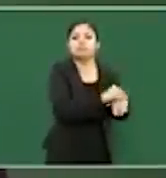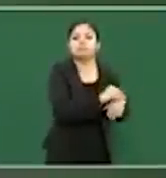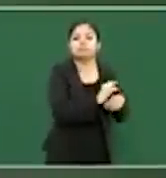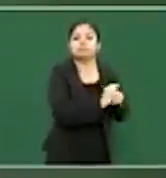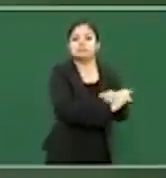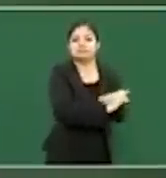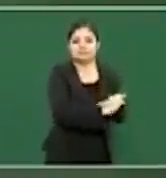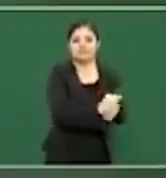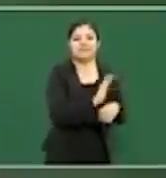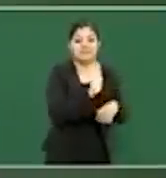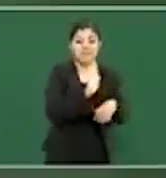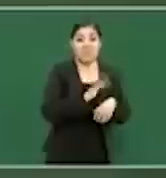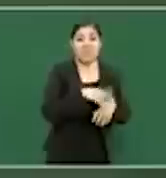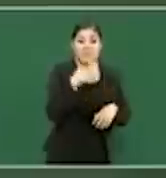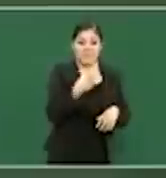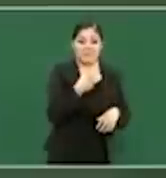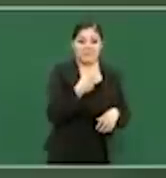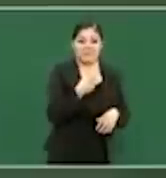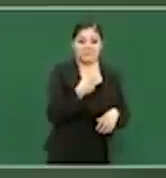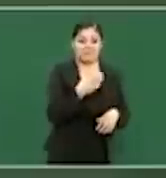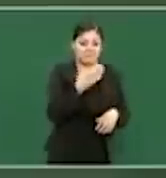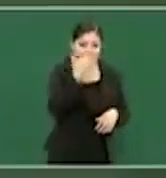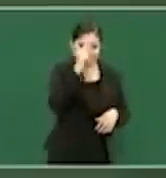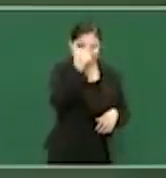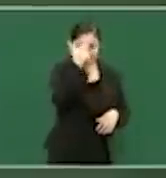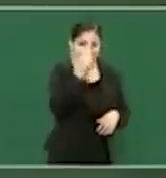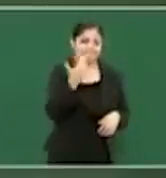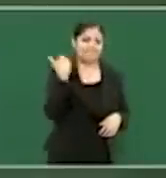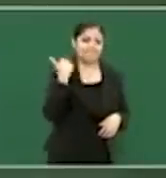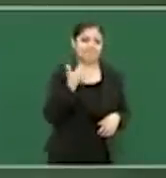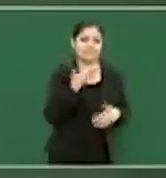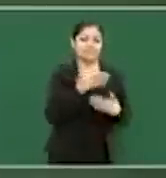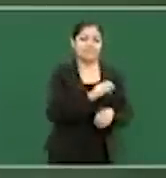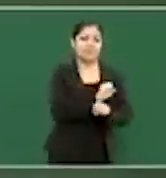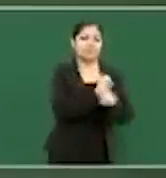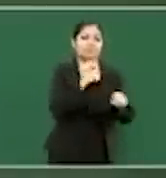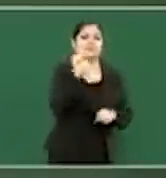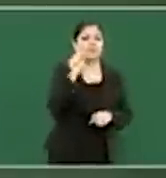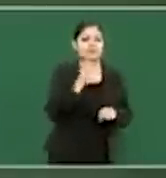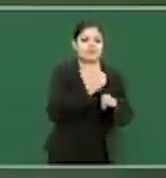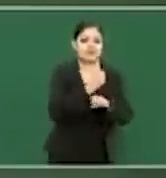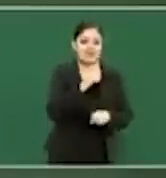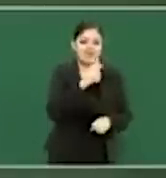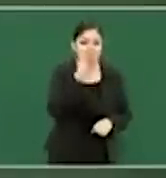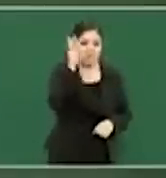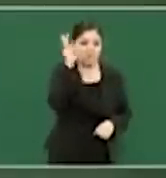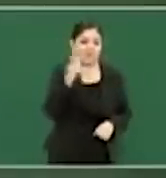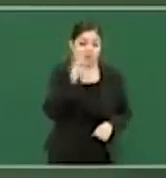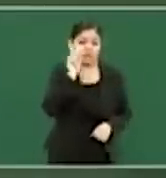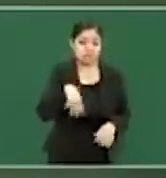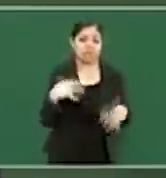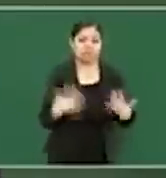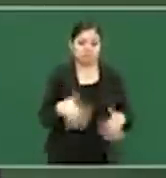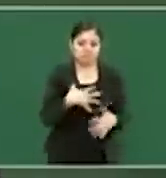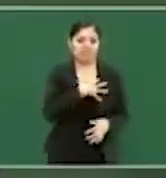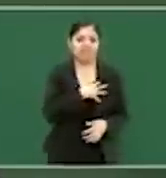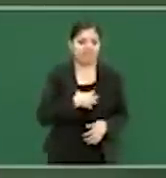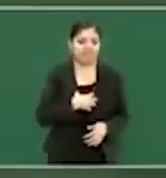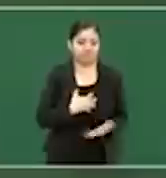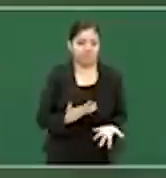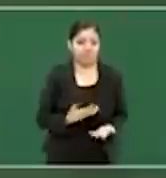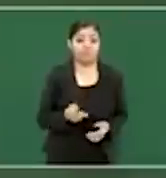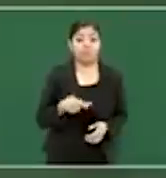el accidente lamentable, ¿no? La desgracia de Hidalgo, nos dolió mucho, pero